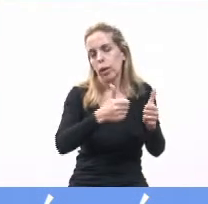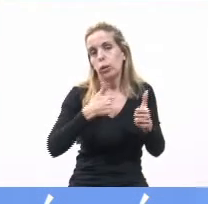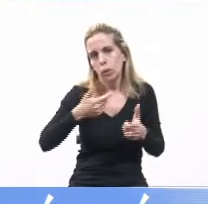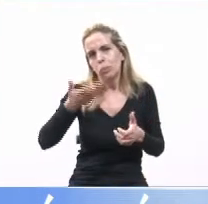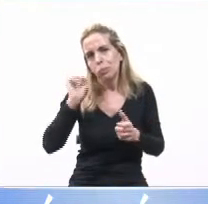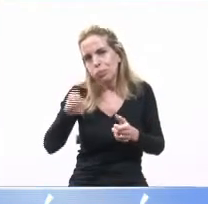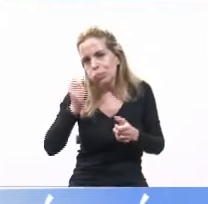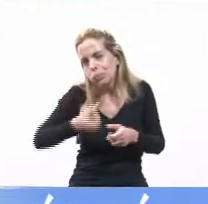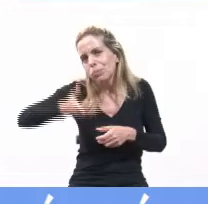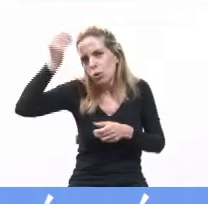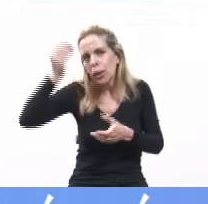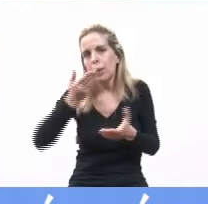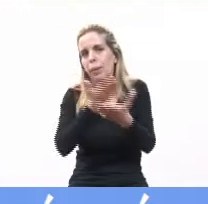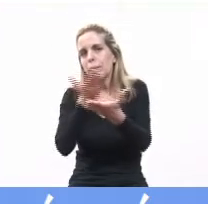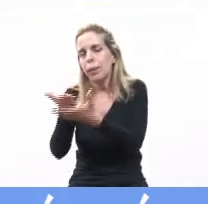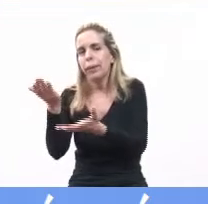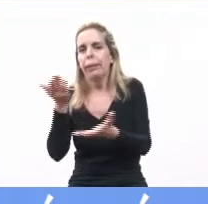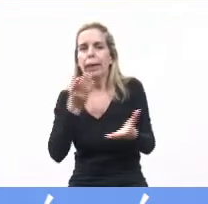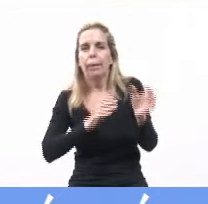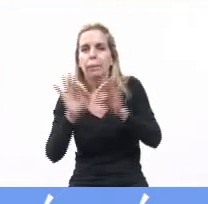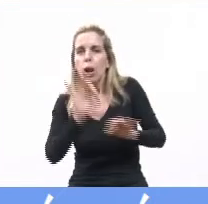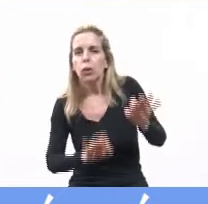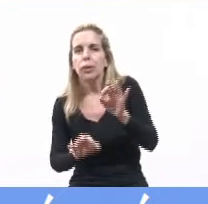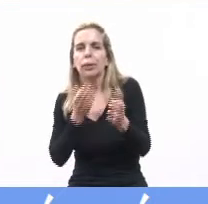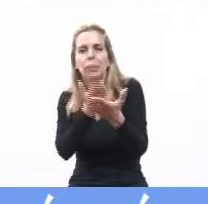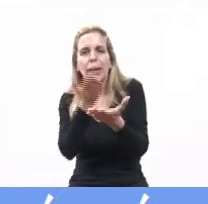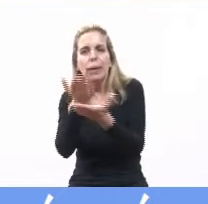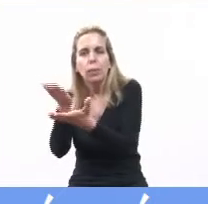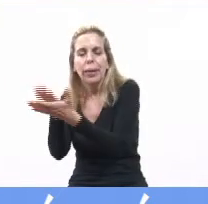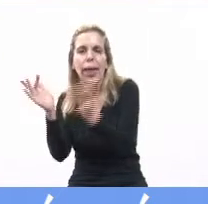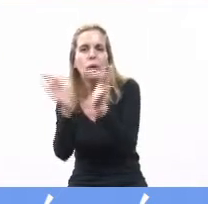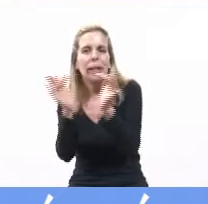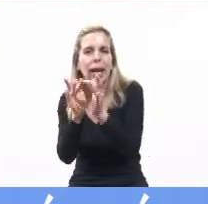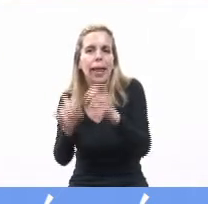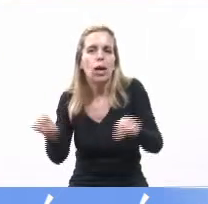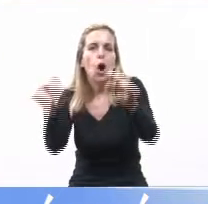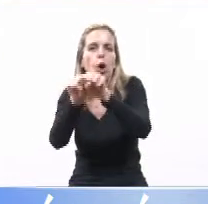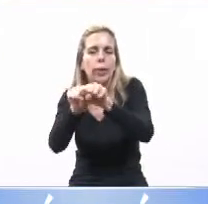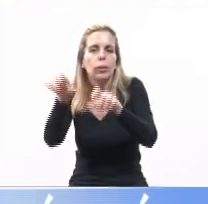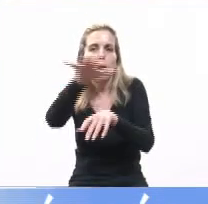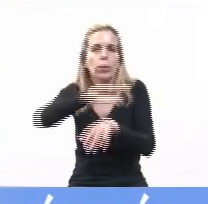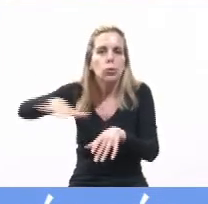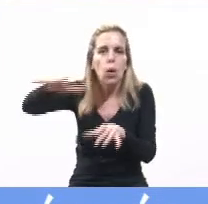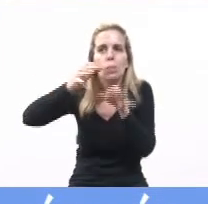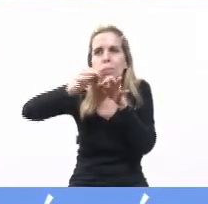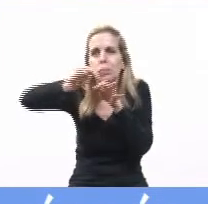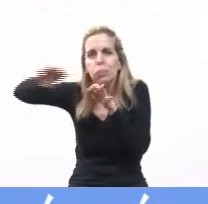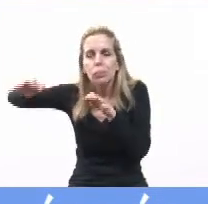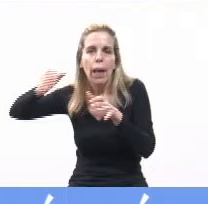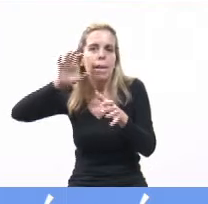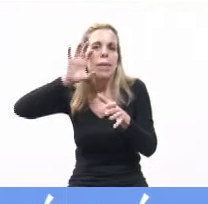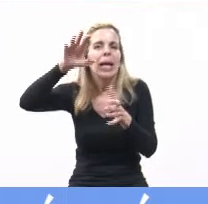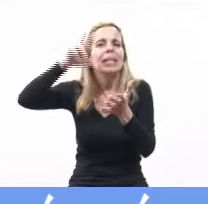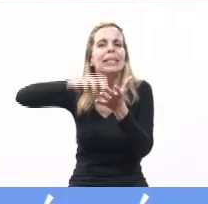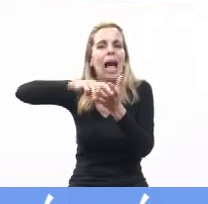incluso pidiendo todos estos años, pidiendo conexiones en zonas de frontera, en Aguas Blancas, en